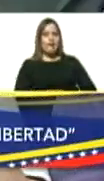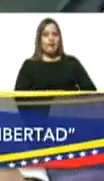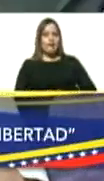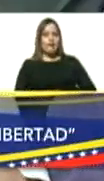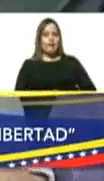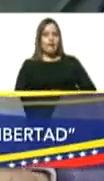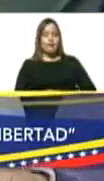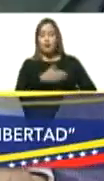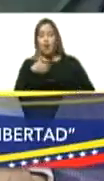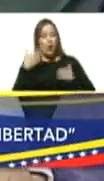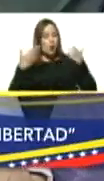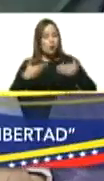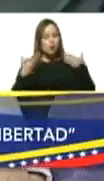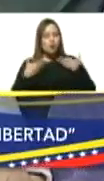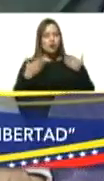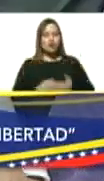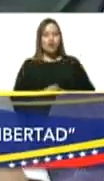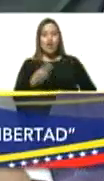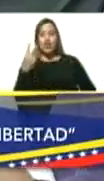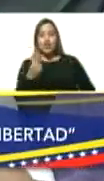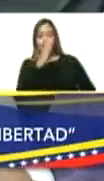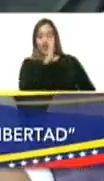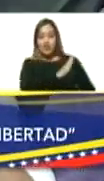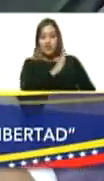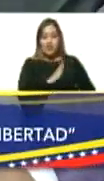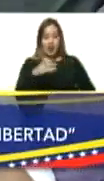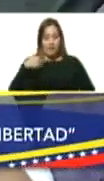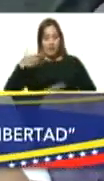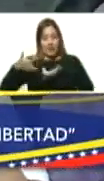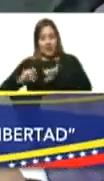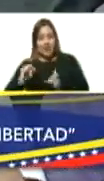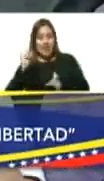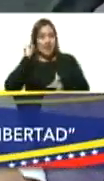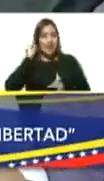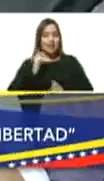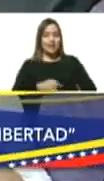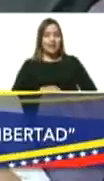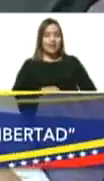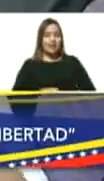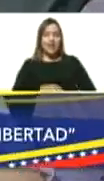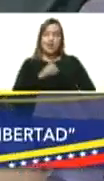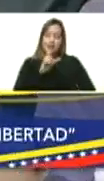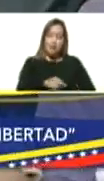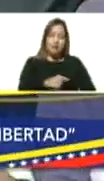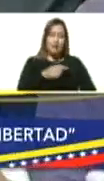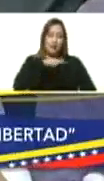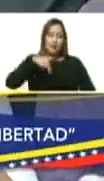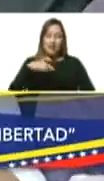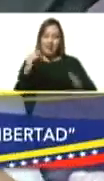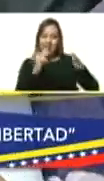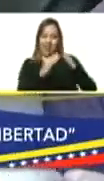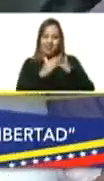Bueno, emocionada. Dos bendiciones a la vez. Mi hija y mi casa. Nuestra casa.